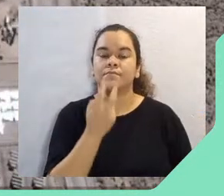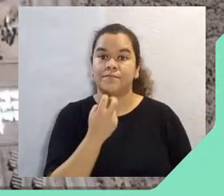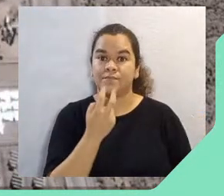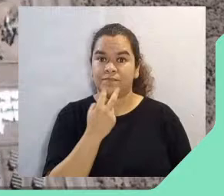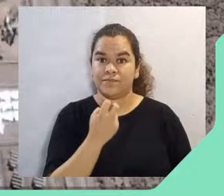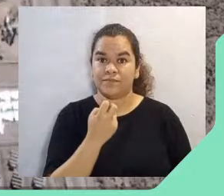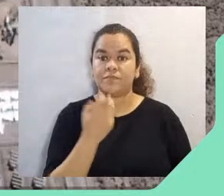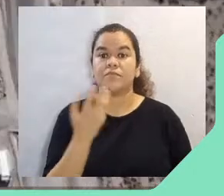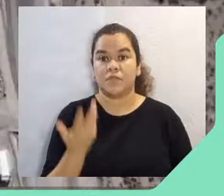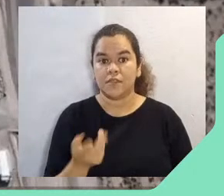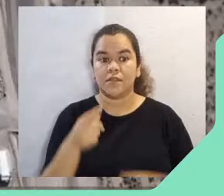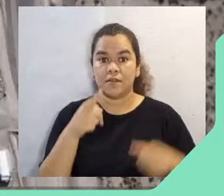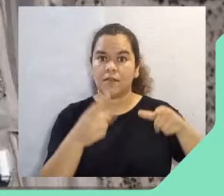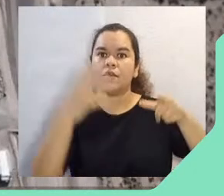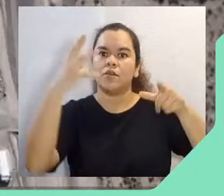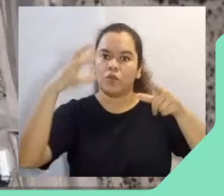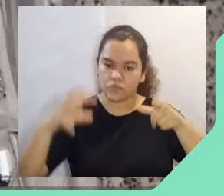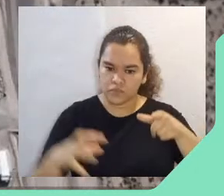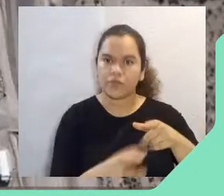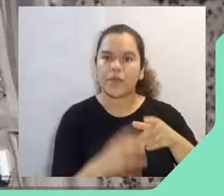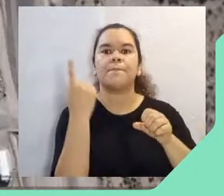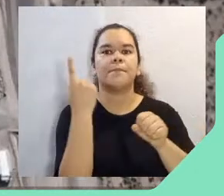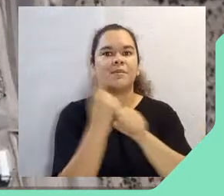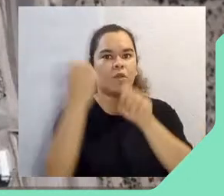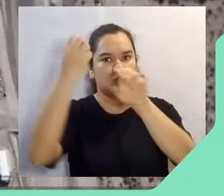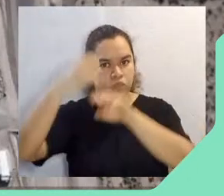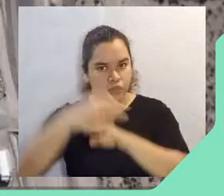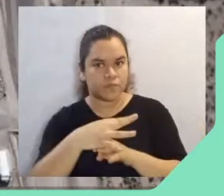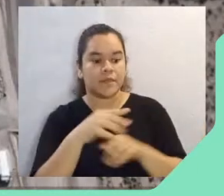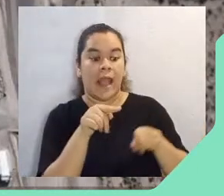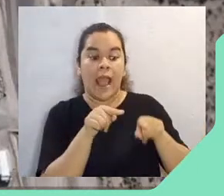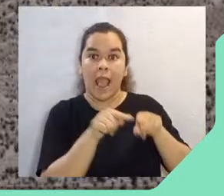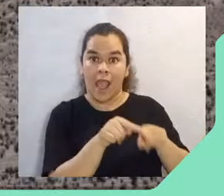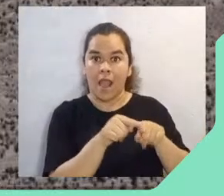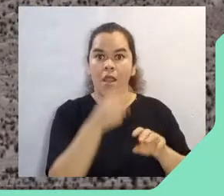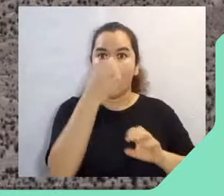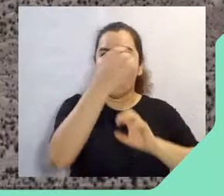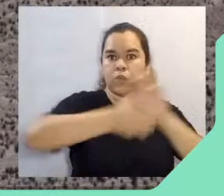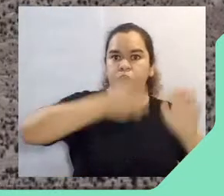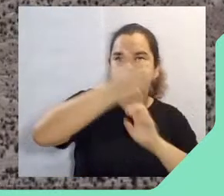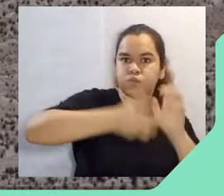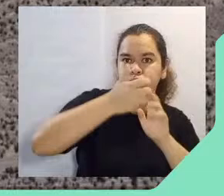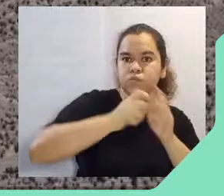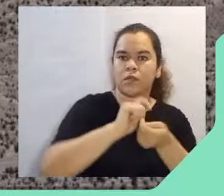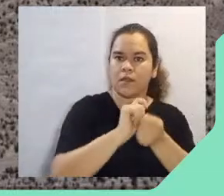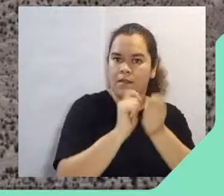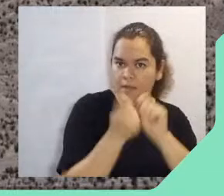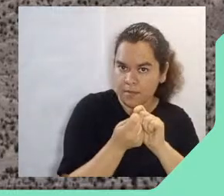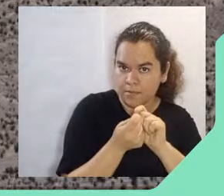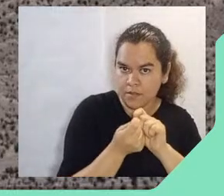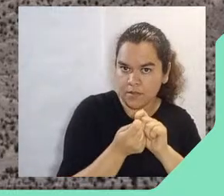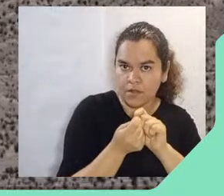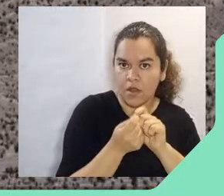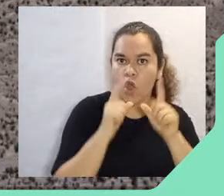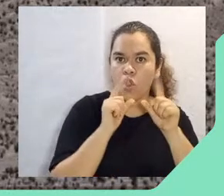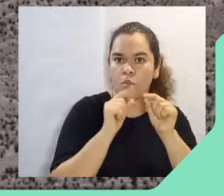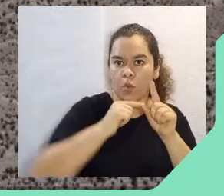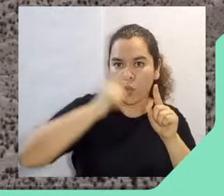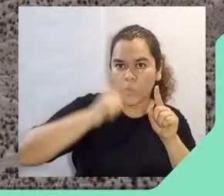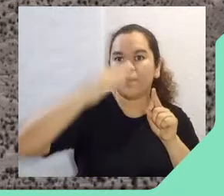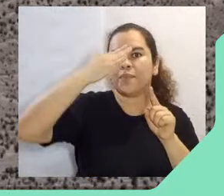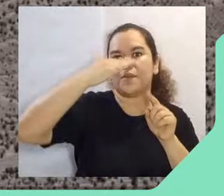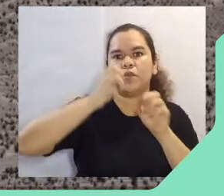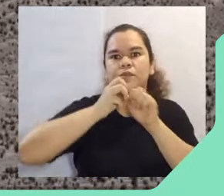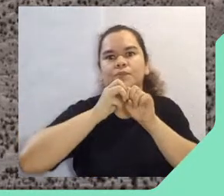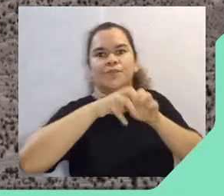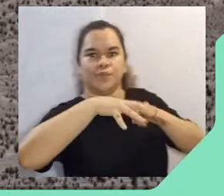a nuestra estación transformadora, y esta estación transformadora adecuará los niveles de tensión para poder ser transmitido.